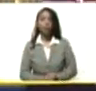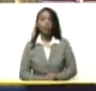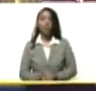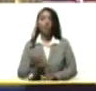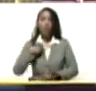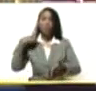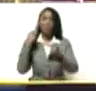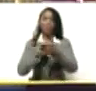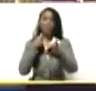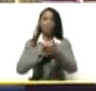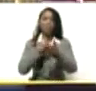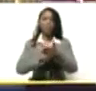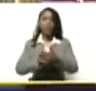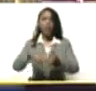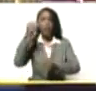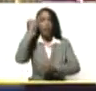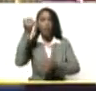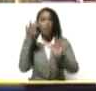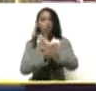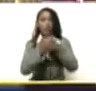Insisto en esta idea.